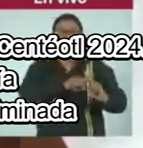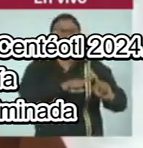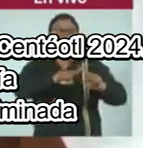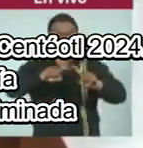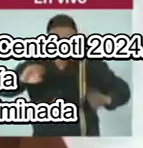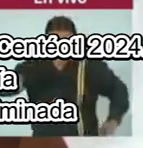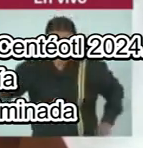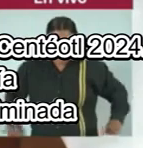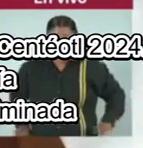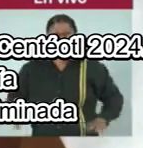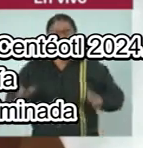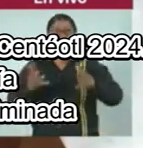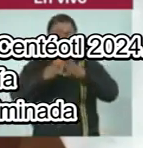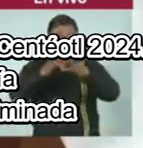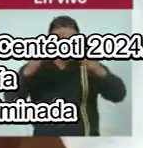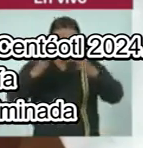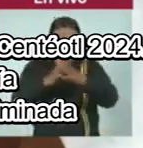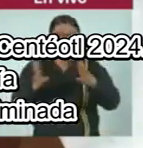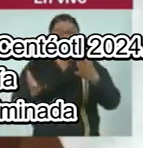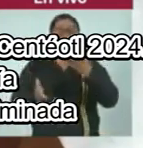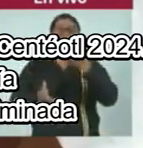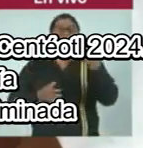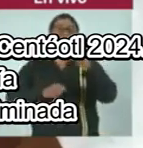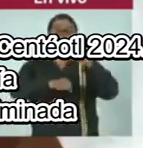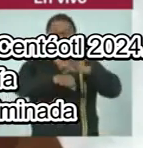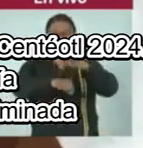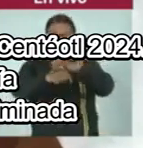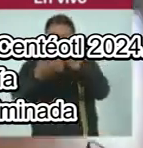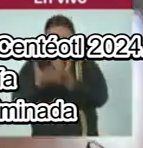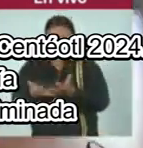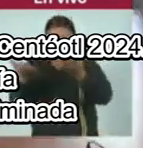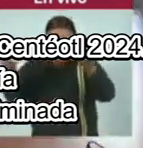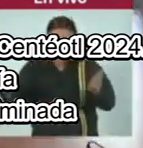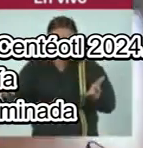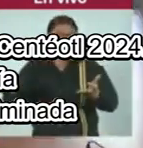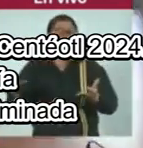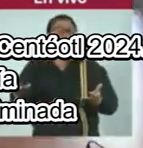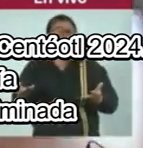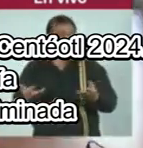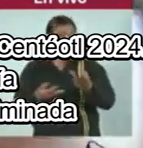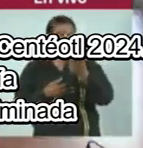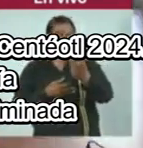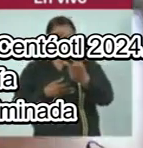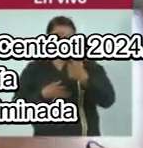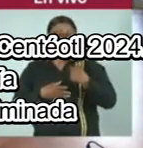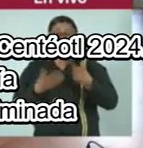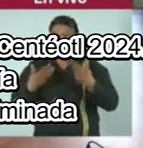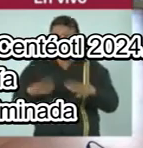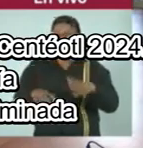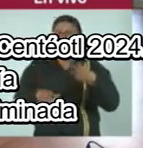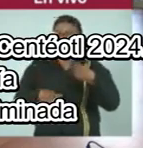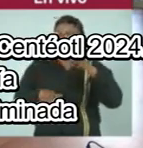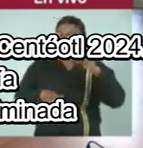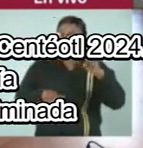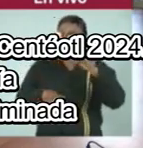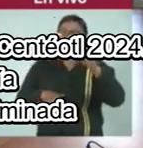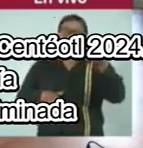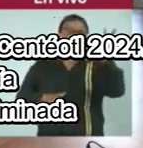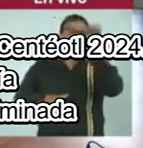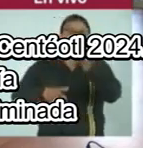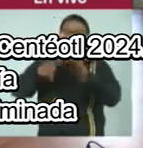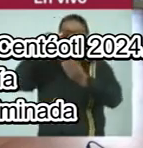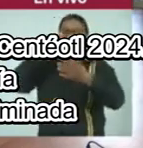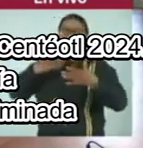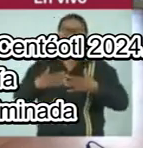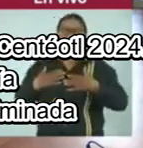del del quesillo por ahí de los Sabores de mi tierra he disfrutado Y sobre todo He aprendido un poco más de mi